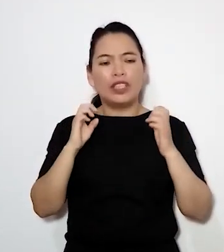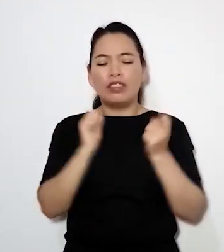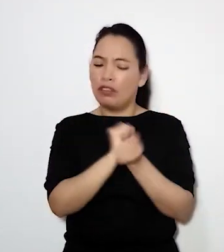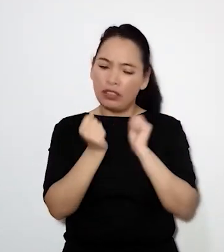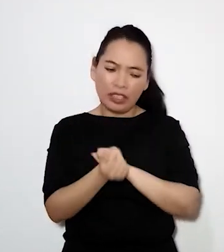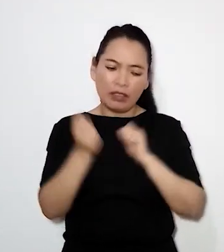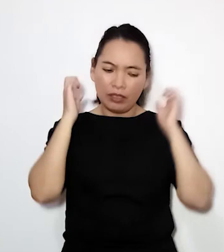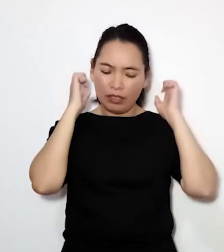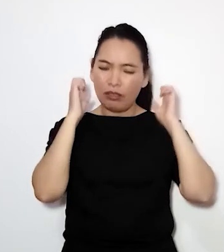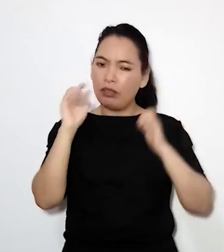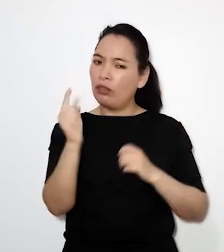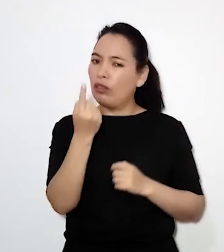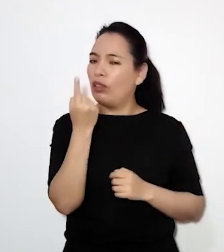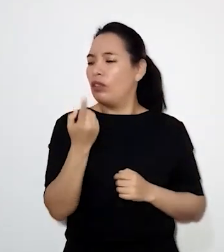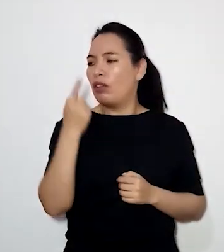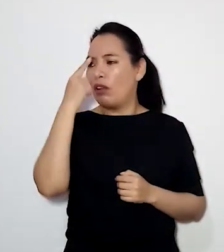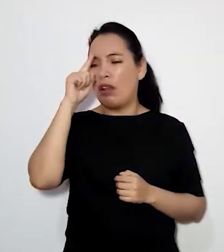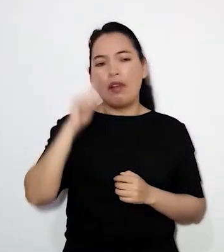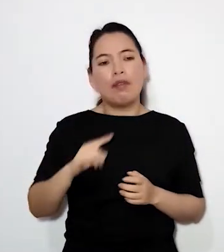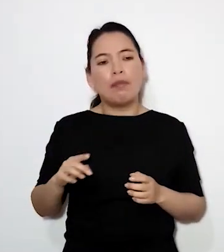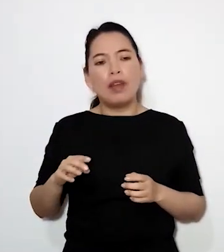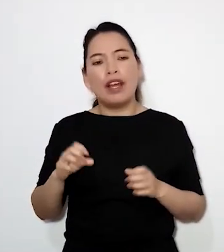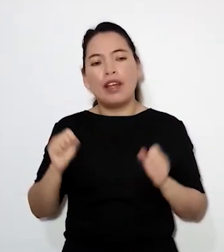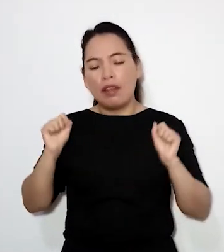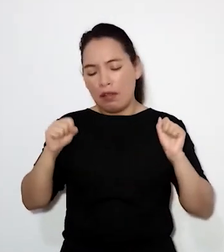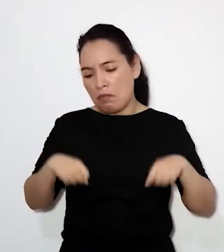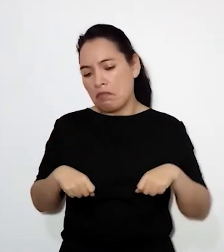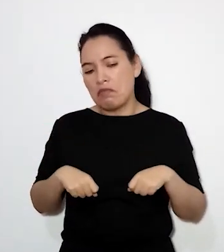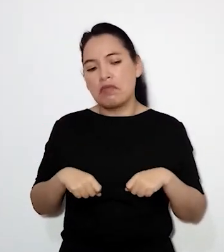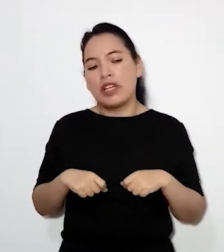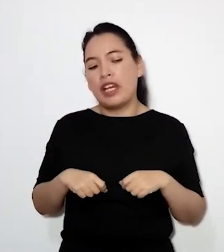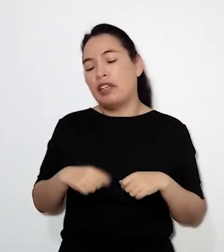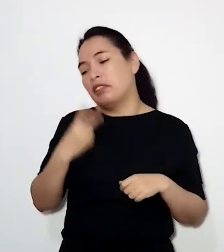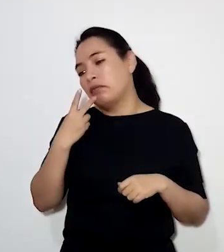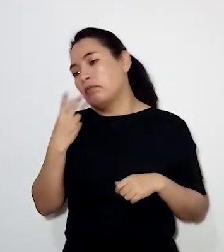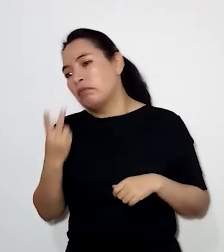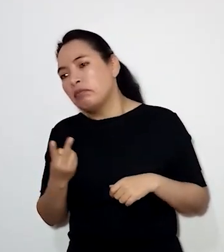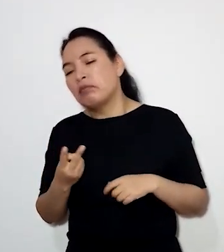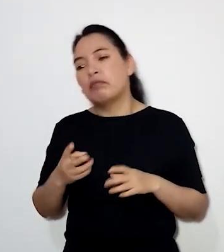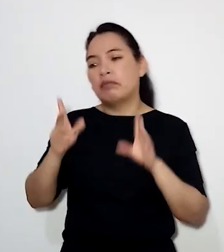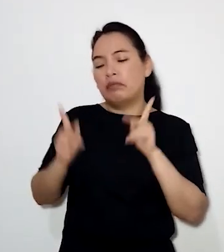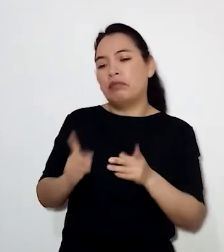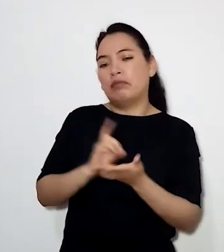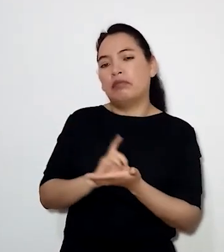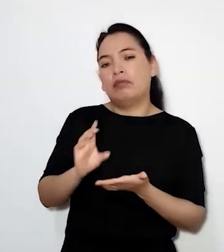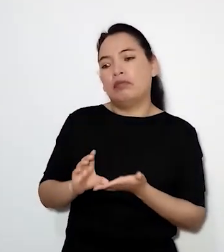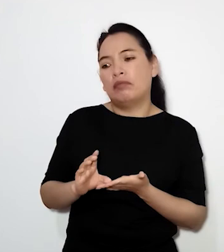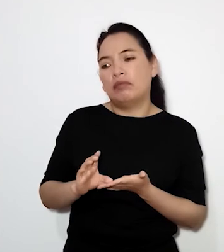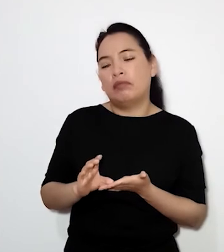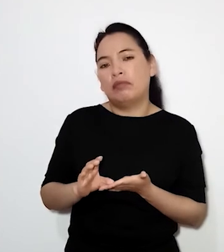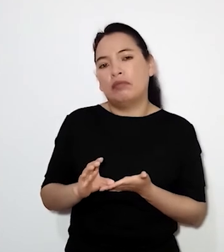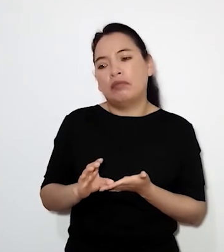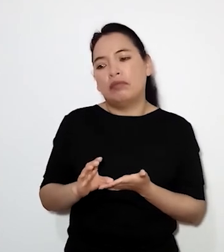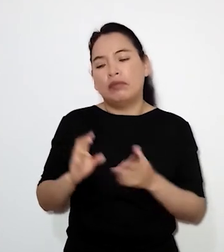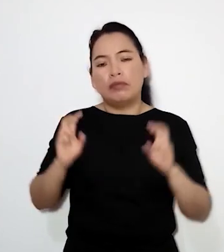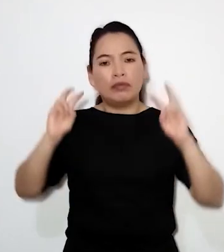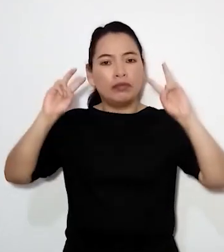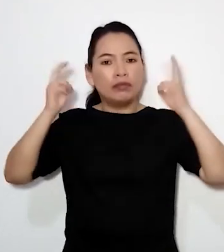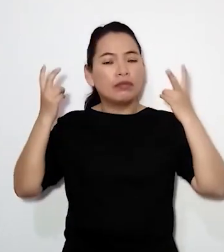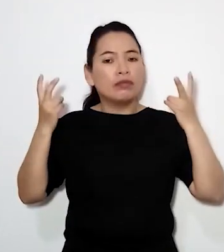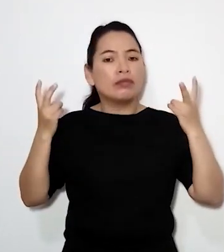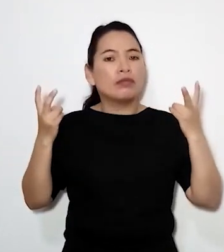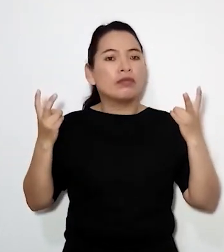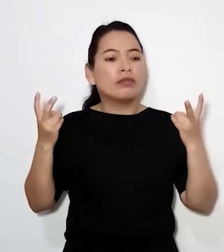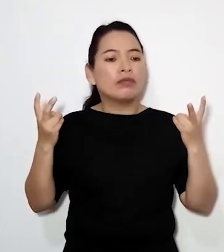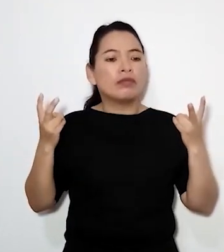poder acoger a las personas con discapacidad en términos de escuela, de